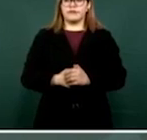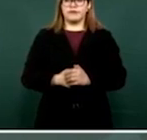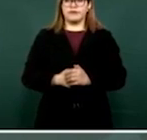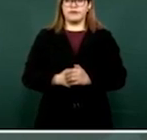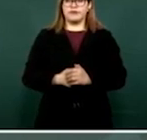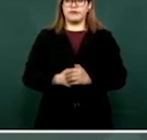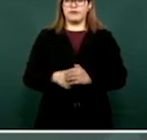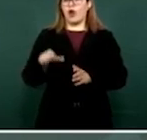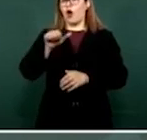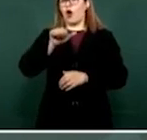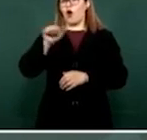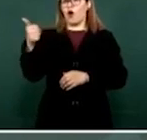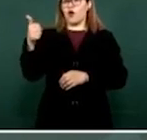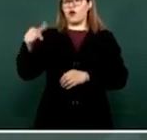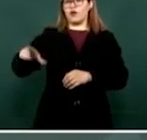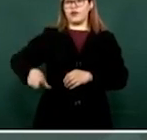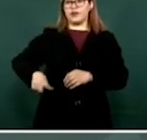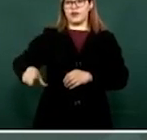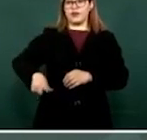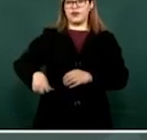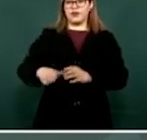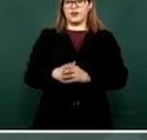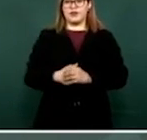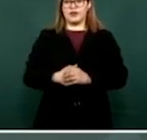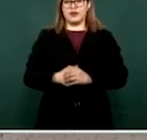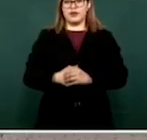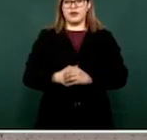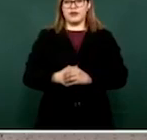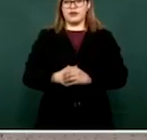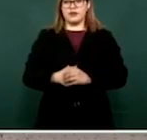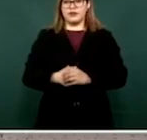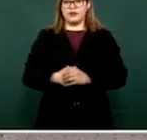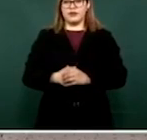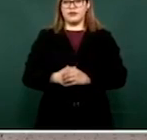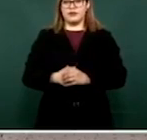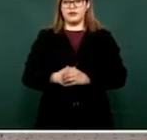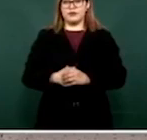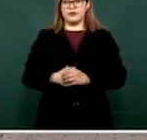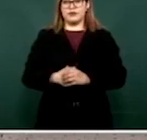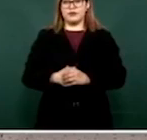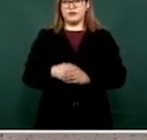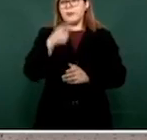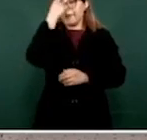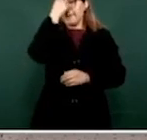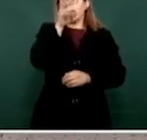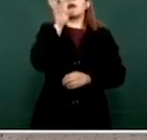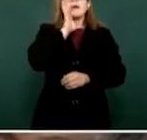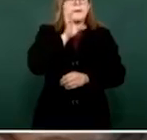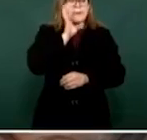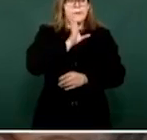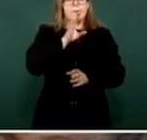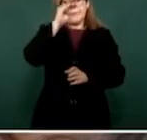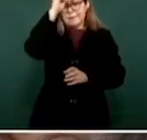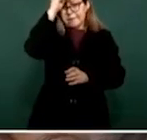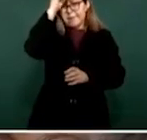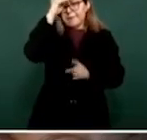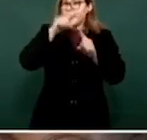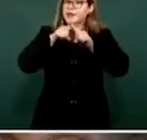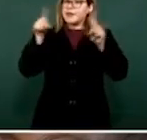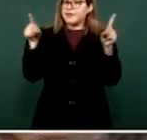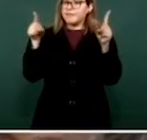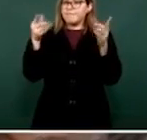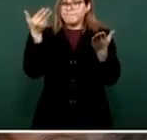Los otros gobiernos, para que podamos diferenciarnos, que no